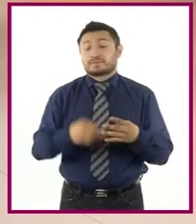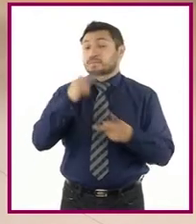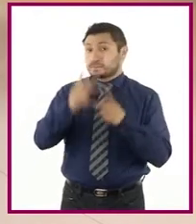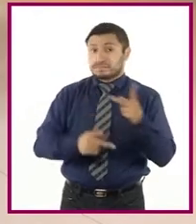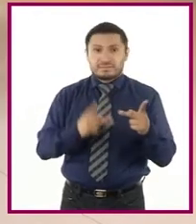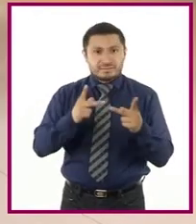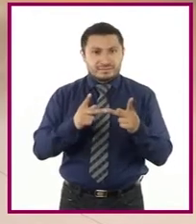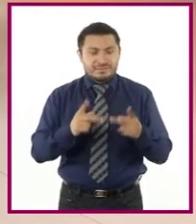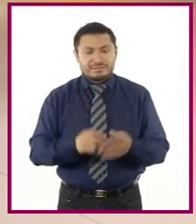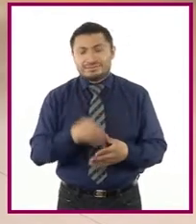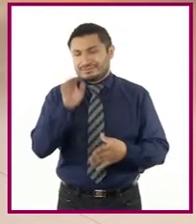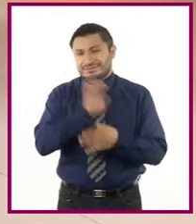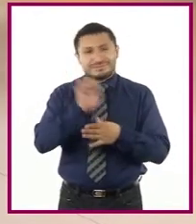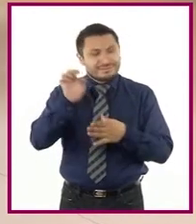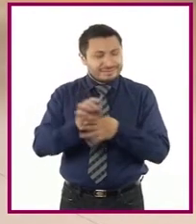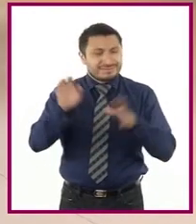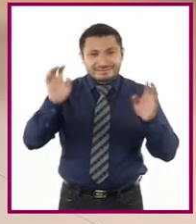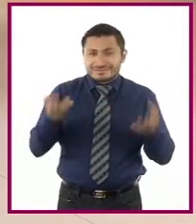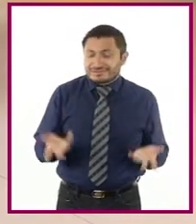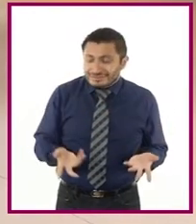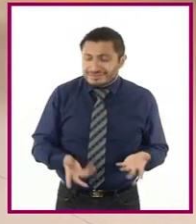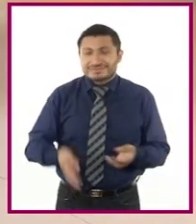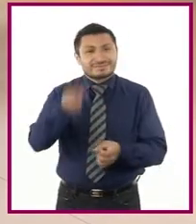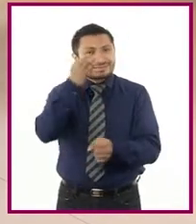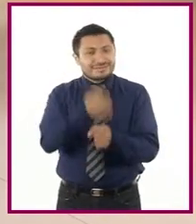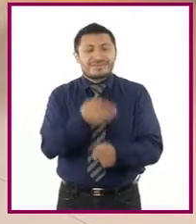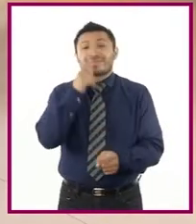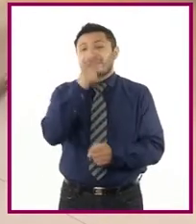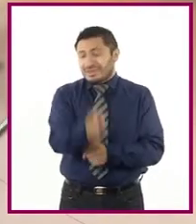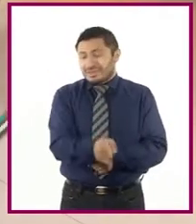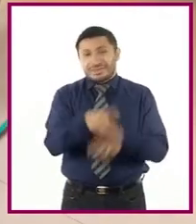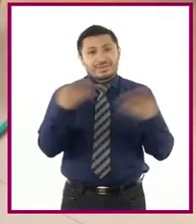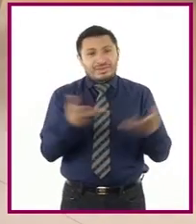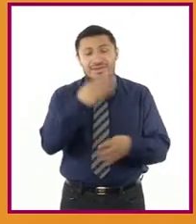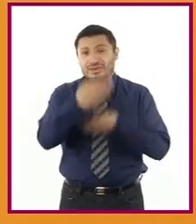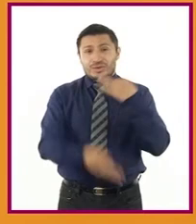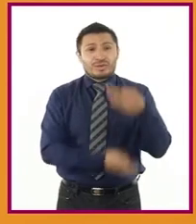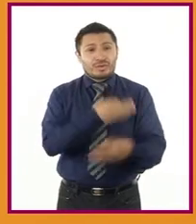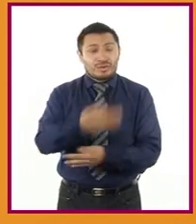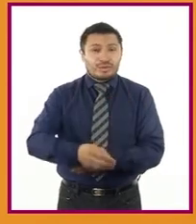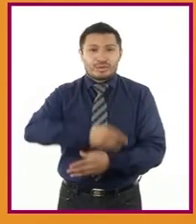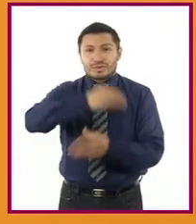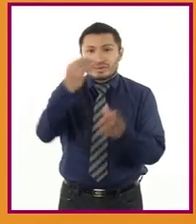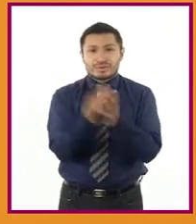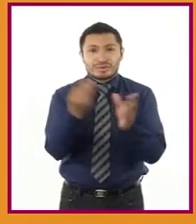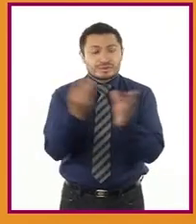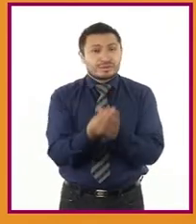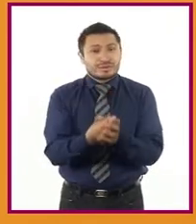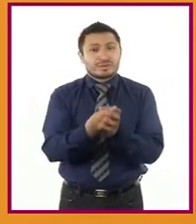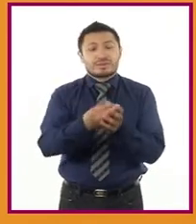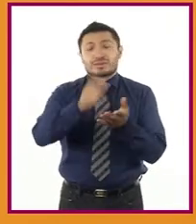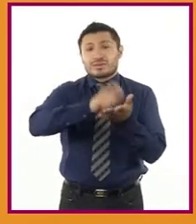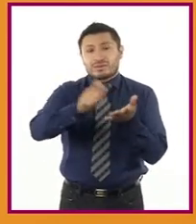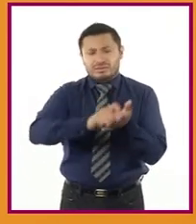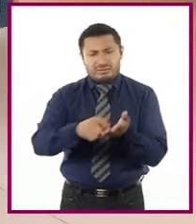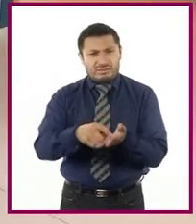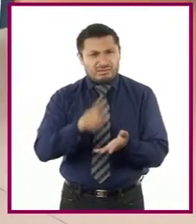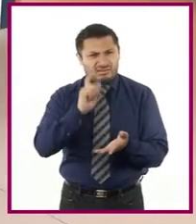Perfecto, entonces es momento de empezar a plasmar todo en un cursograma. ¿Un curso